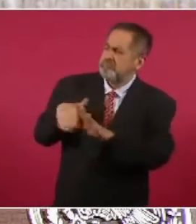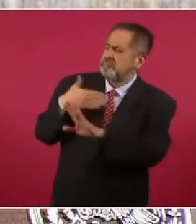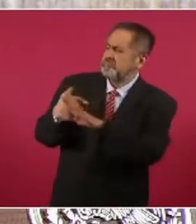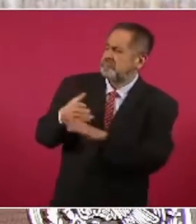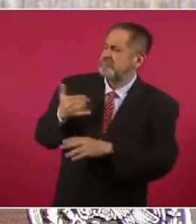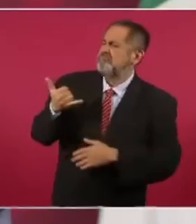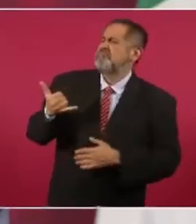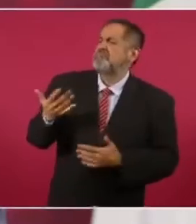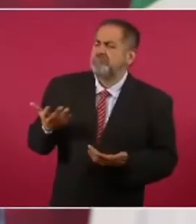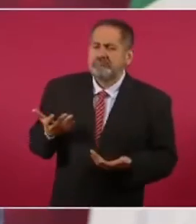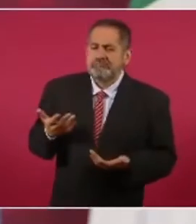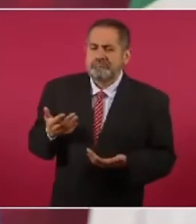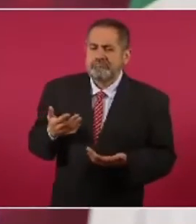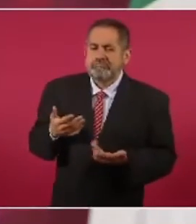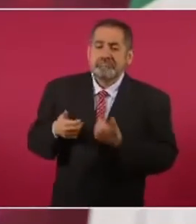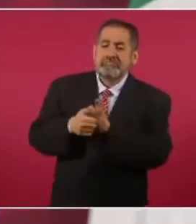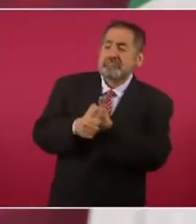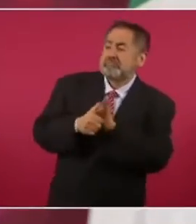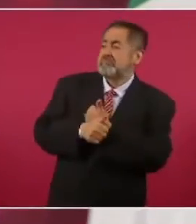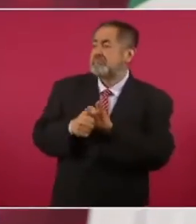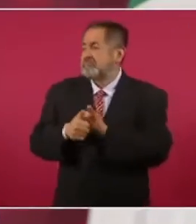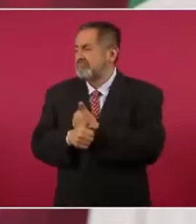Eso no se anda con cuento.